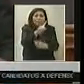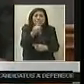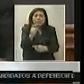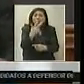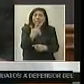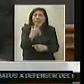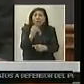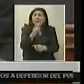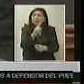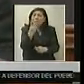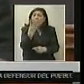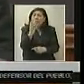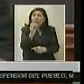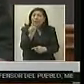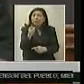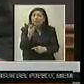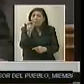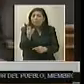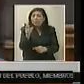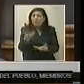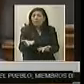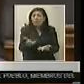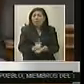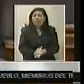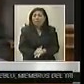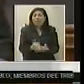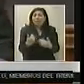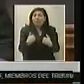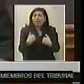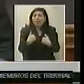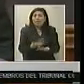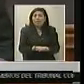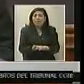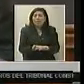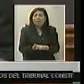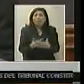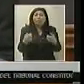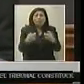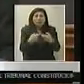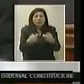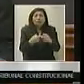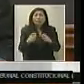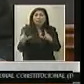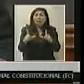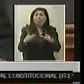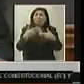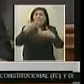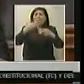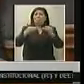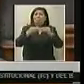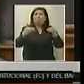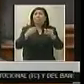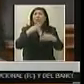130 mil o 140 mil beneficiados a personas que tienen cable, que tienen televisores plasma, que